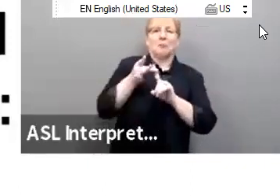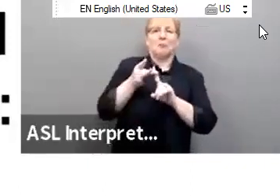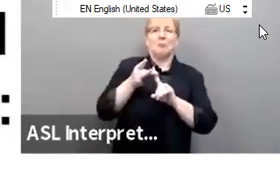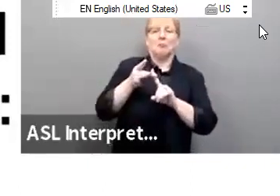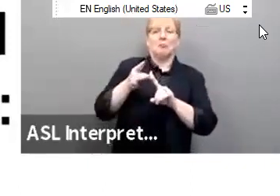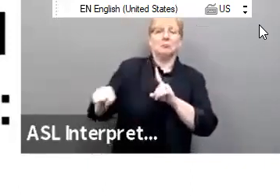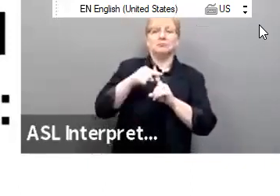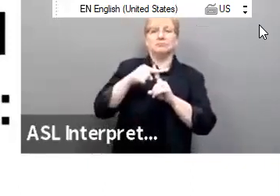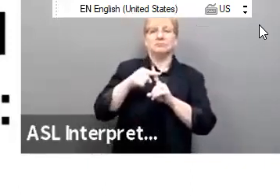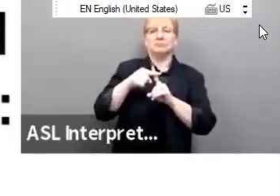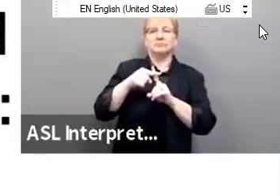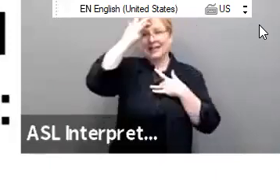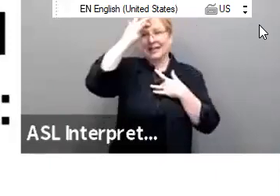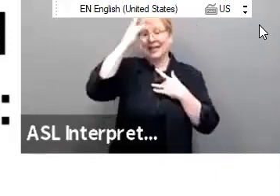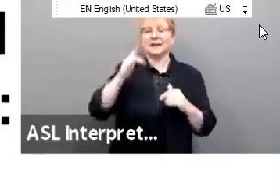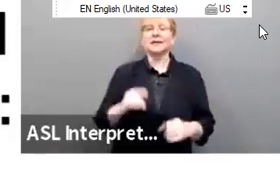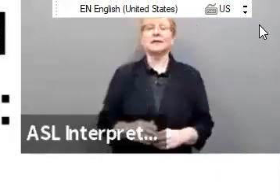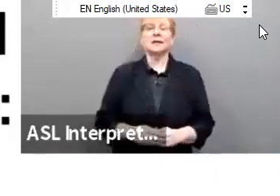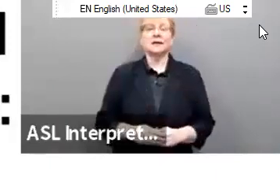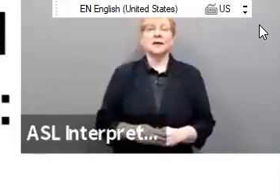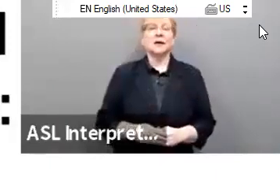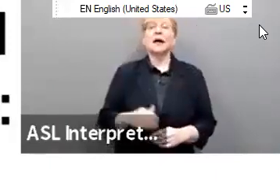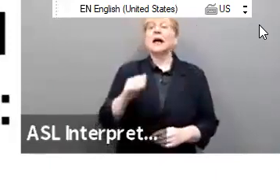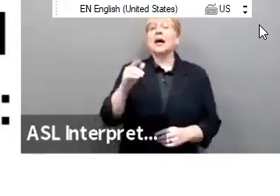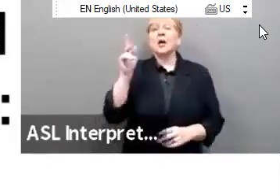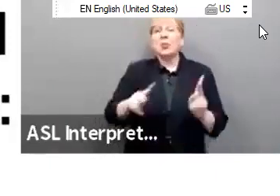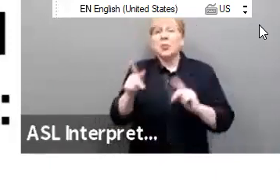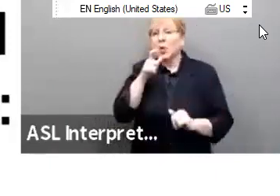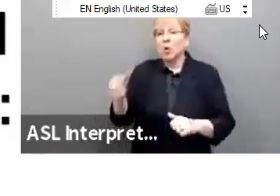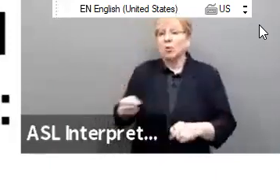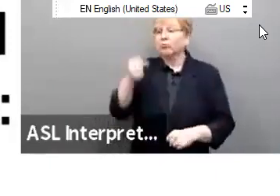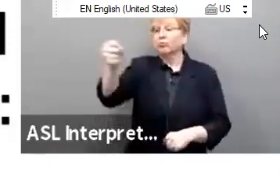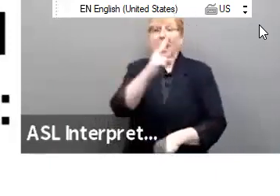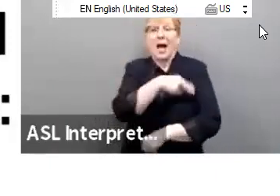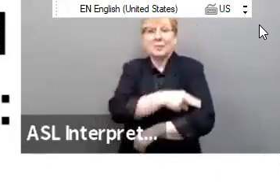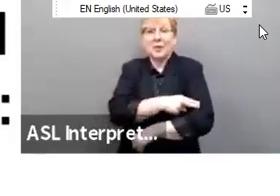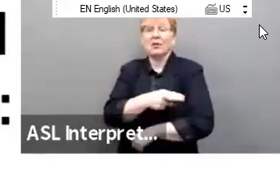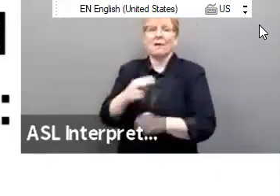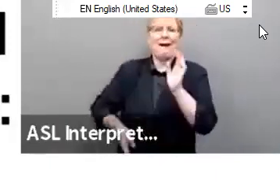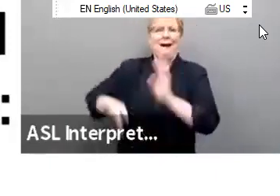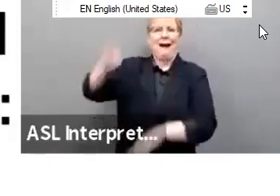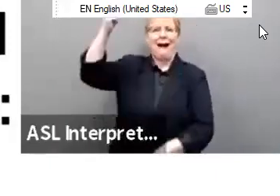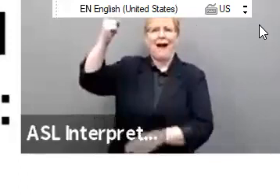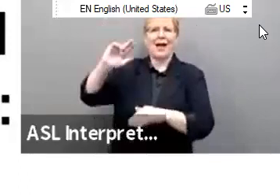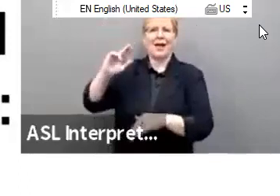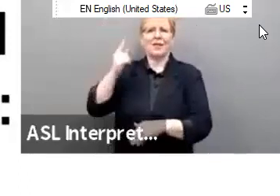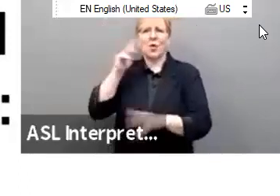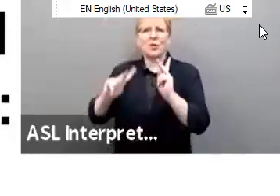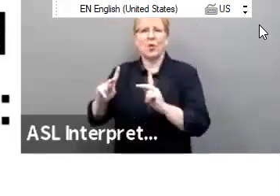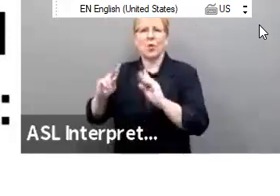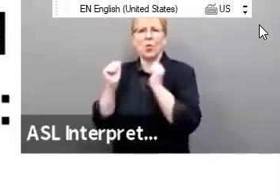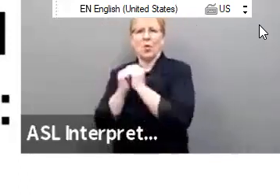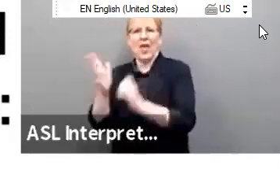personas no vacunadas. Siguen siendo 8 veces, tienen una posibilidad 8 veces mayor de infectarse con COVID si no